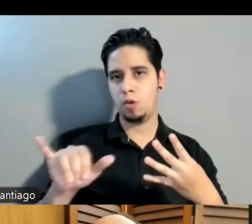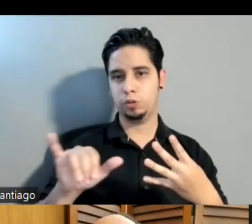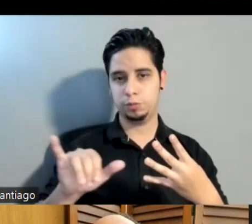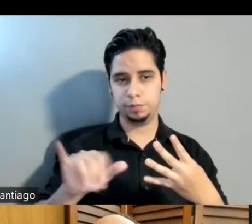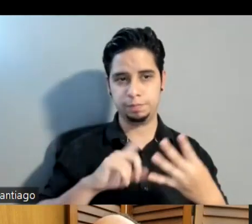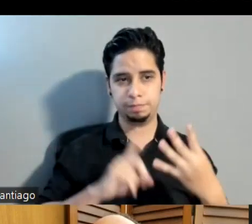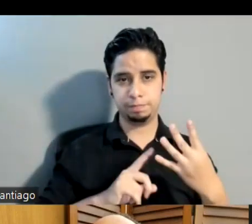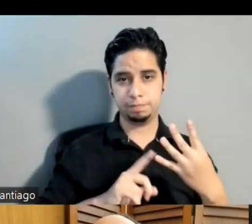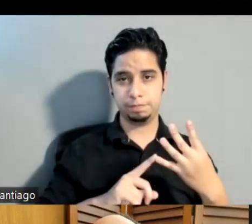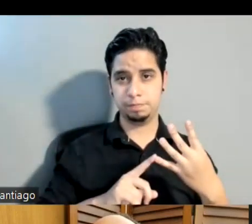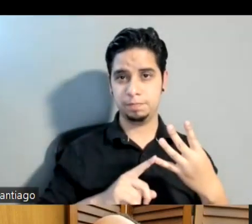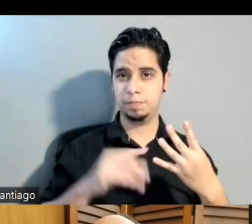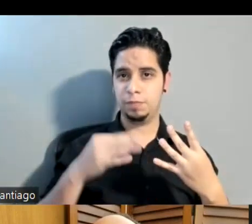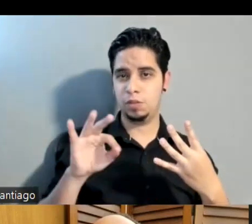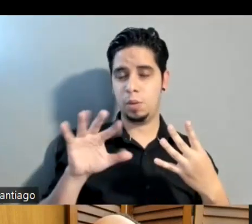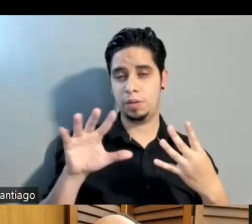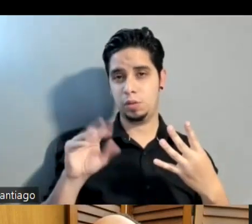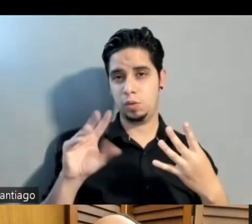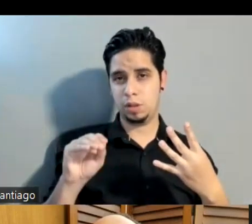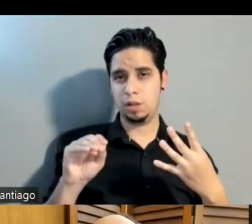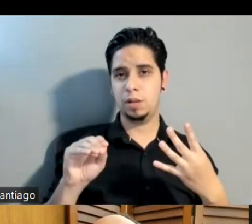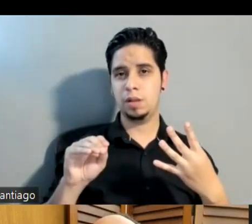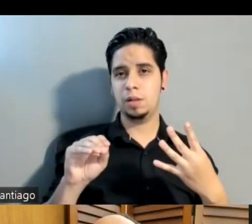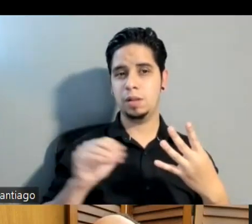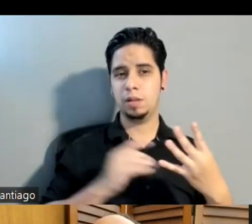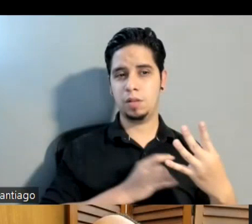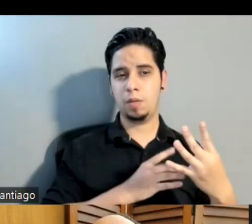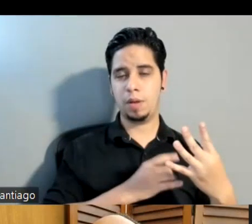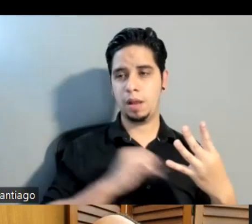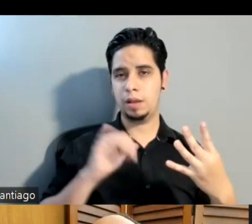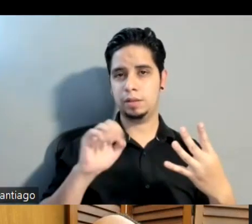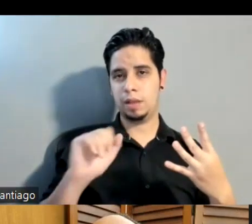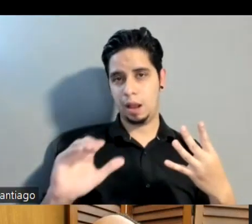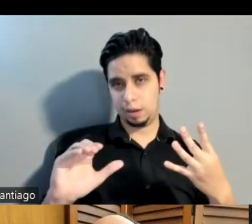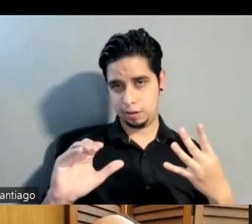Y 1950, la novela de Isaac